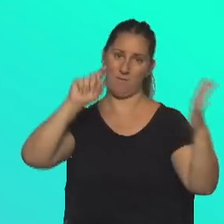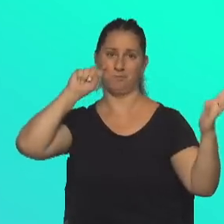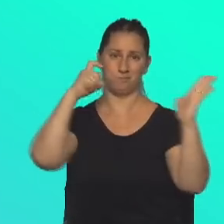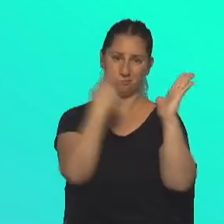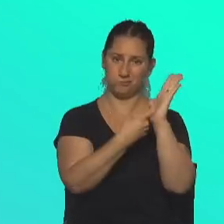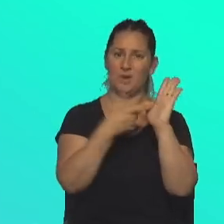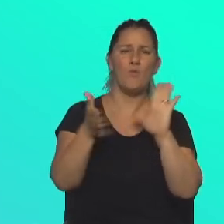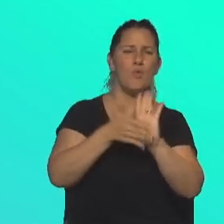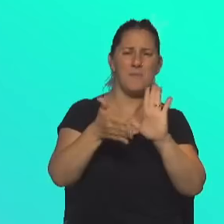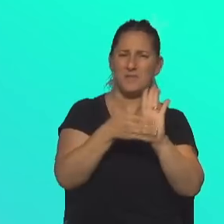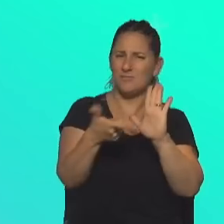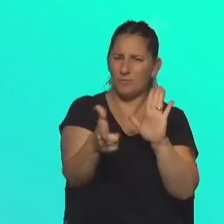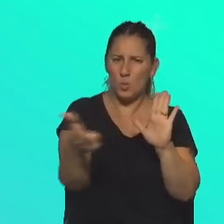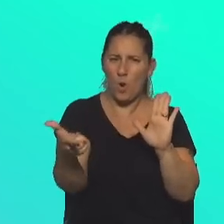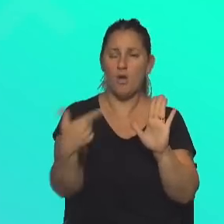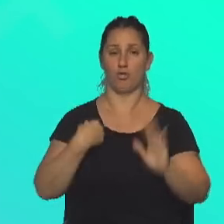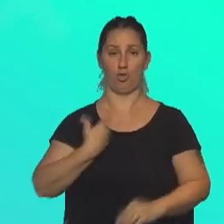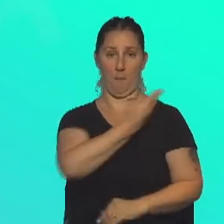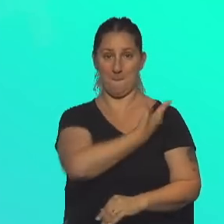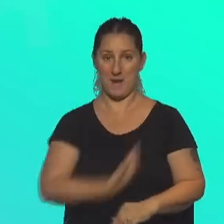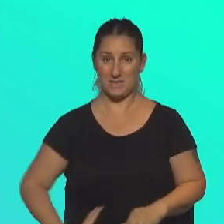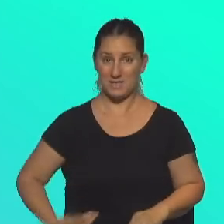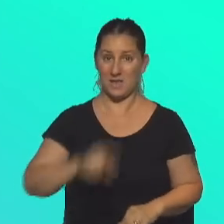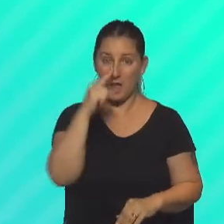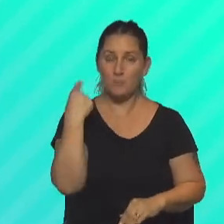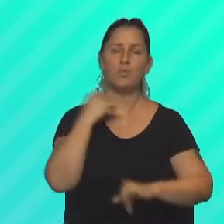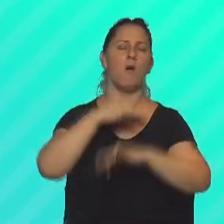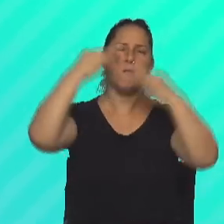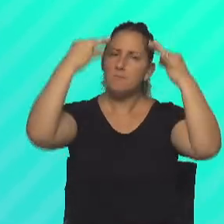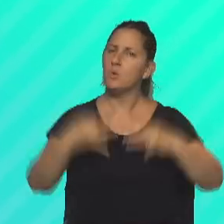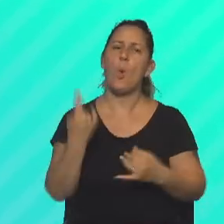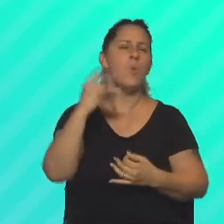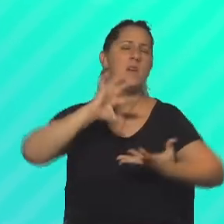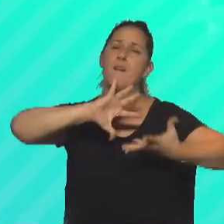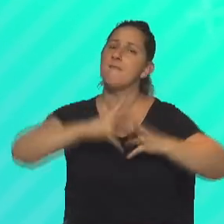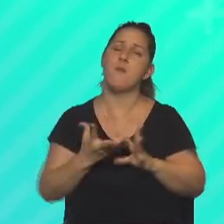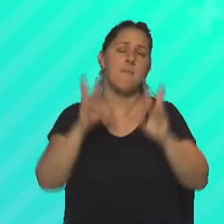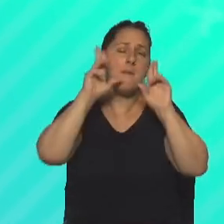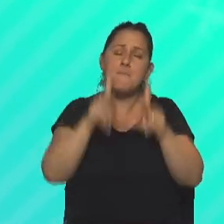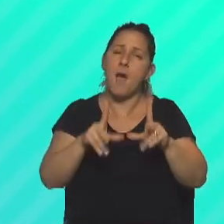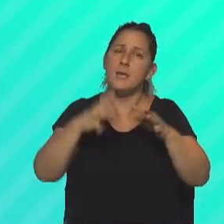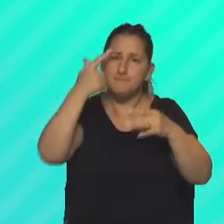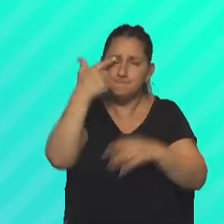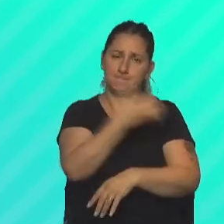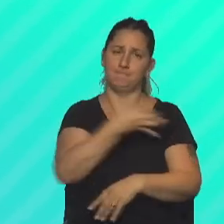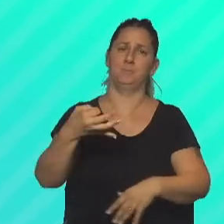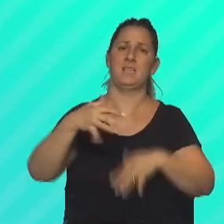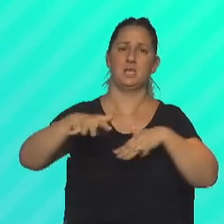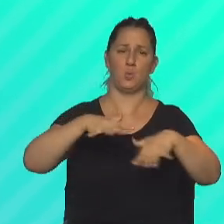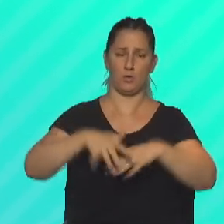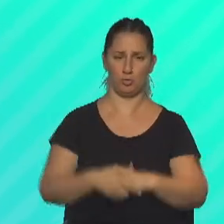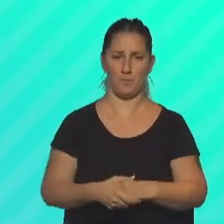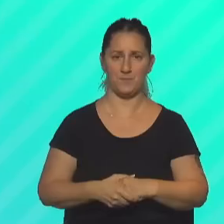fundamentación suficiente, como presidente de la Nación he dispuesto el único remedio posible y razonable en estas